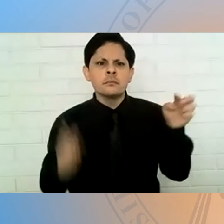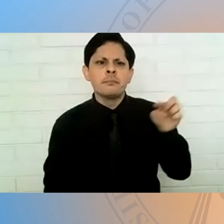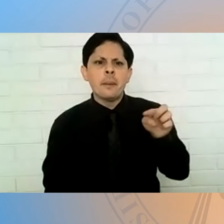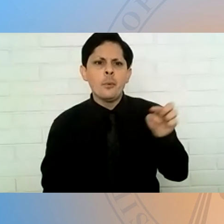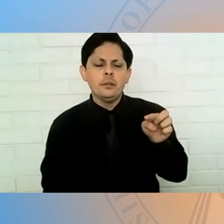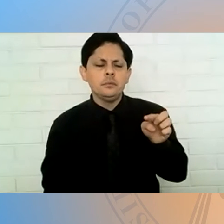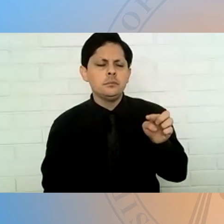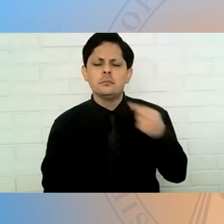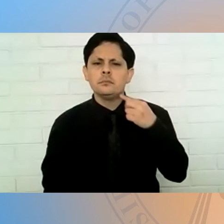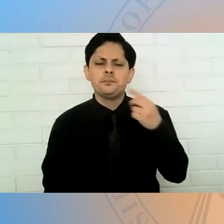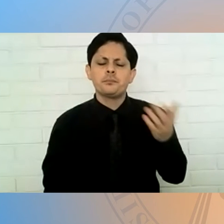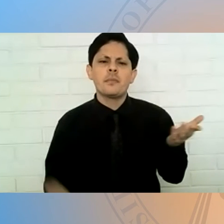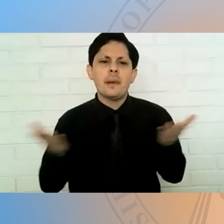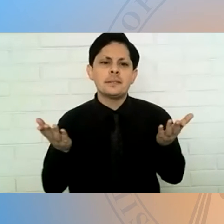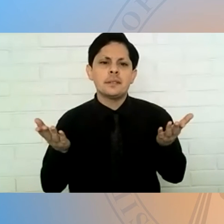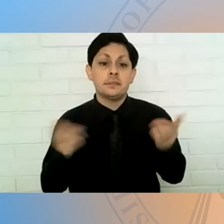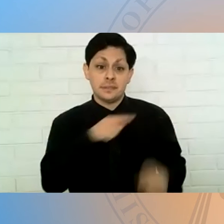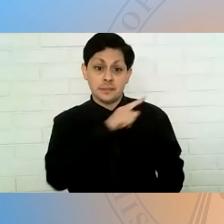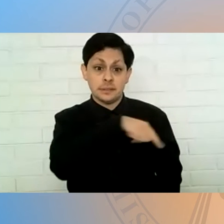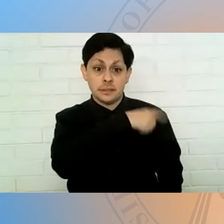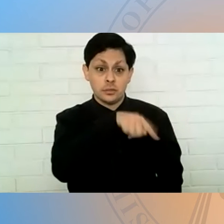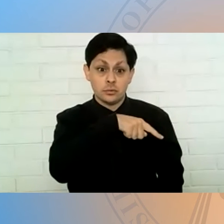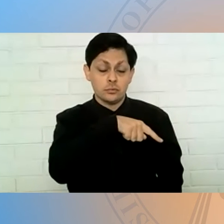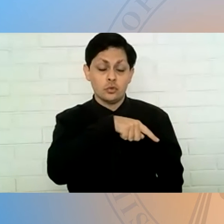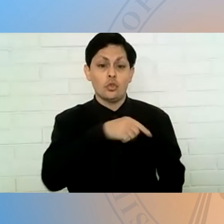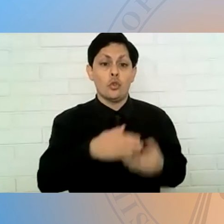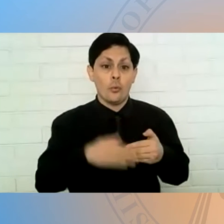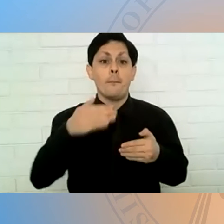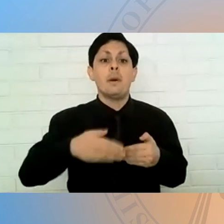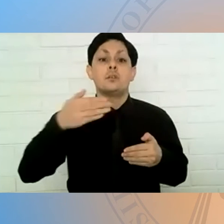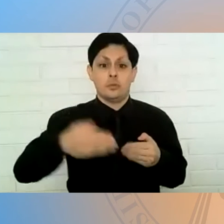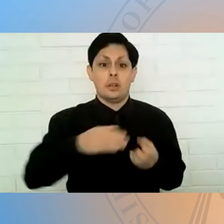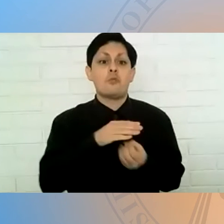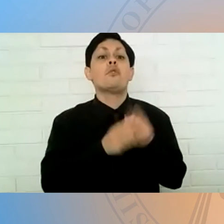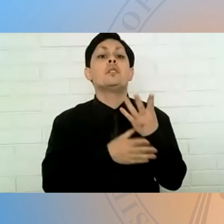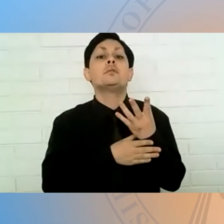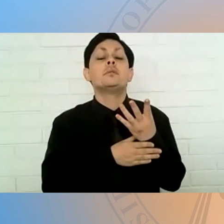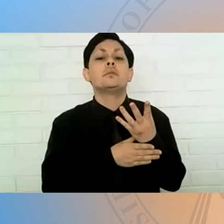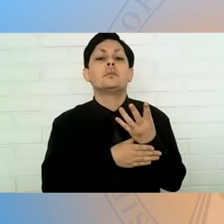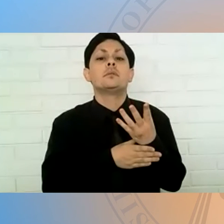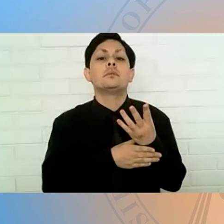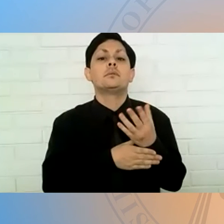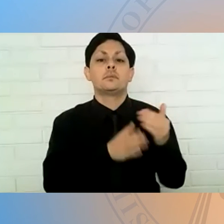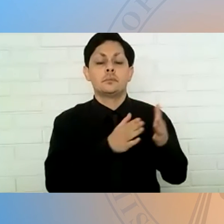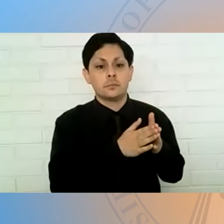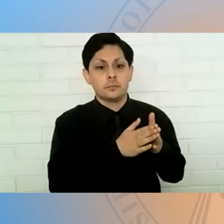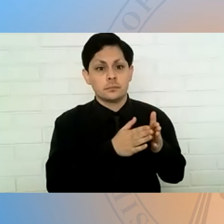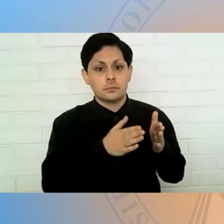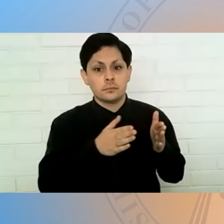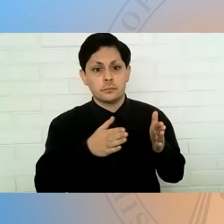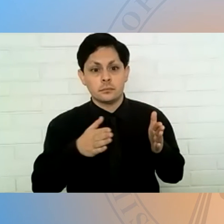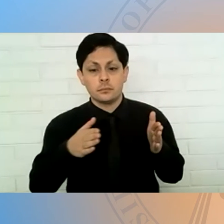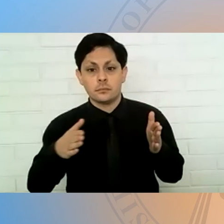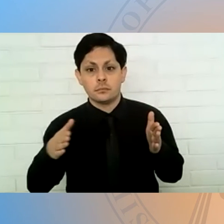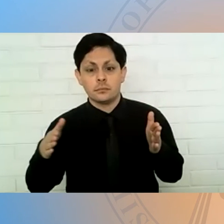que esos pueden ser los pasos de innovación que nos pueden ir acercando a investigar lo que ocurre